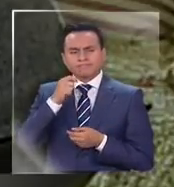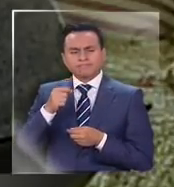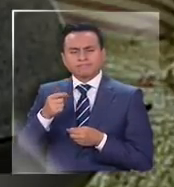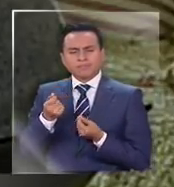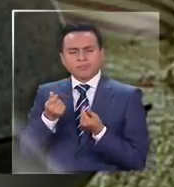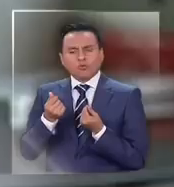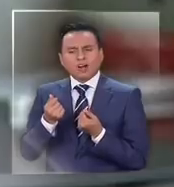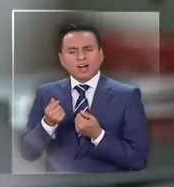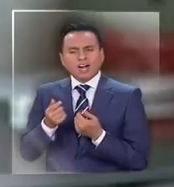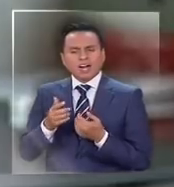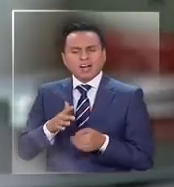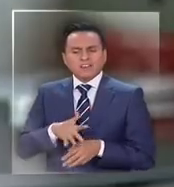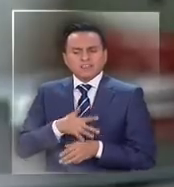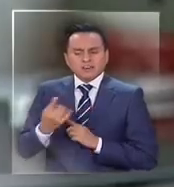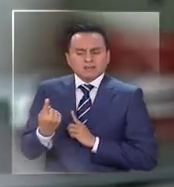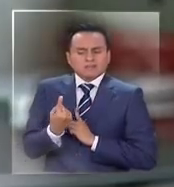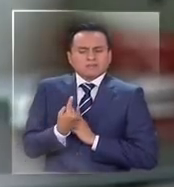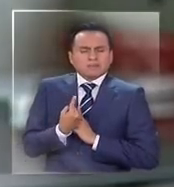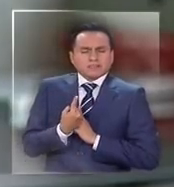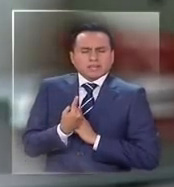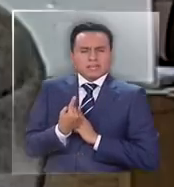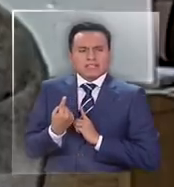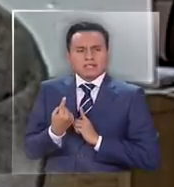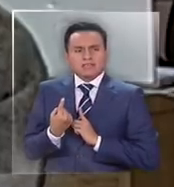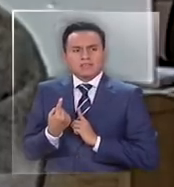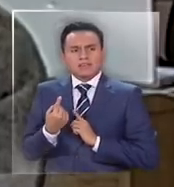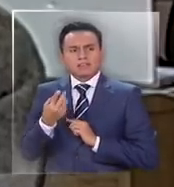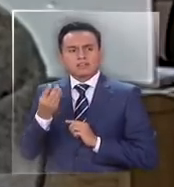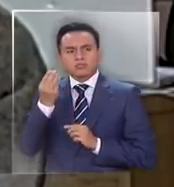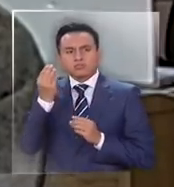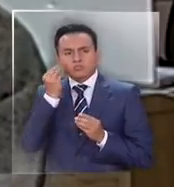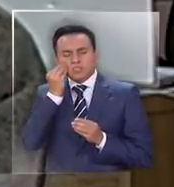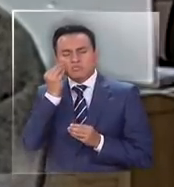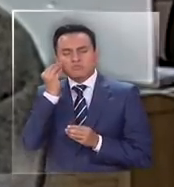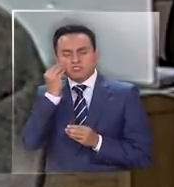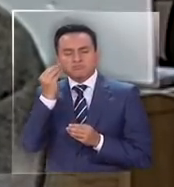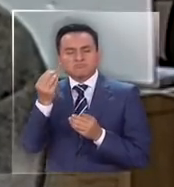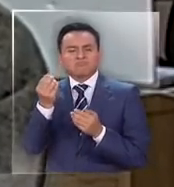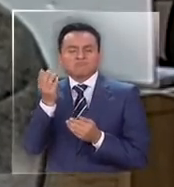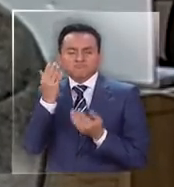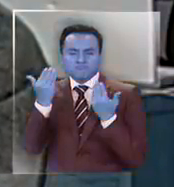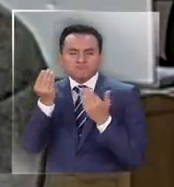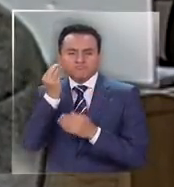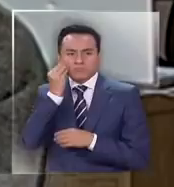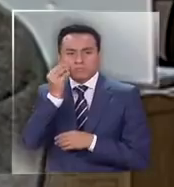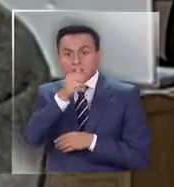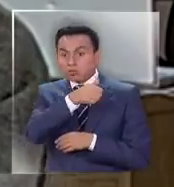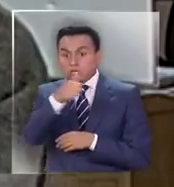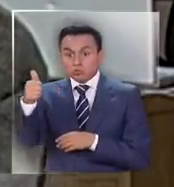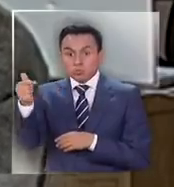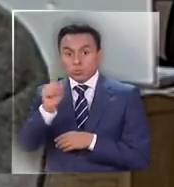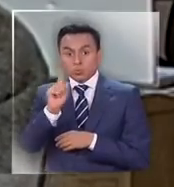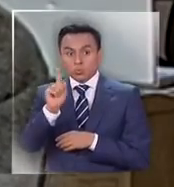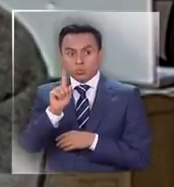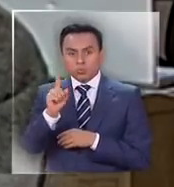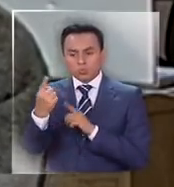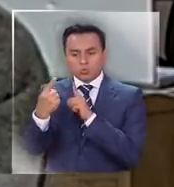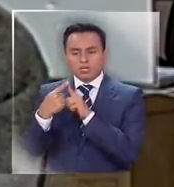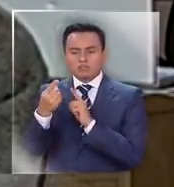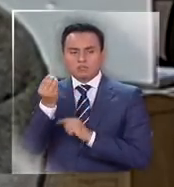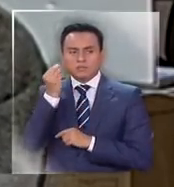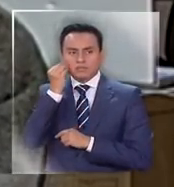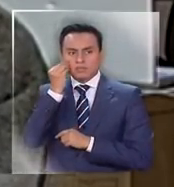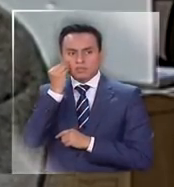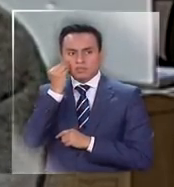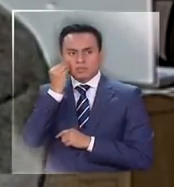afectivamente más cercana. Los saludos eran de besos en la mejilla. ¿Entre todos? No, con él solamente.